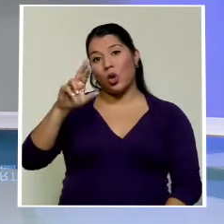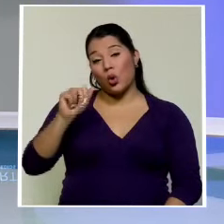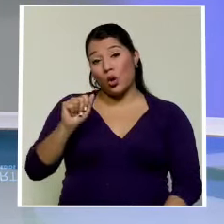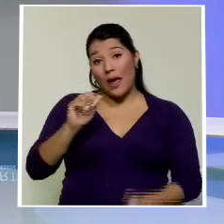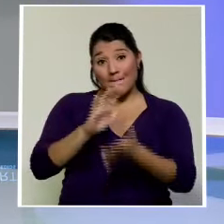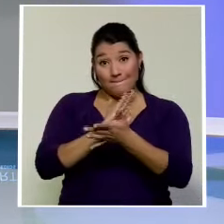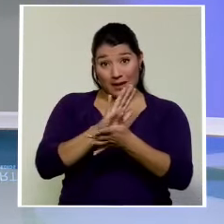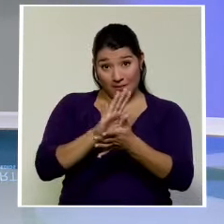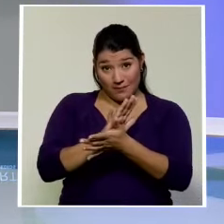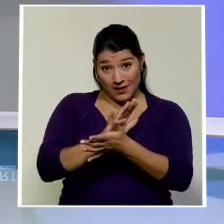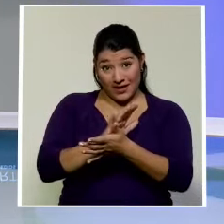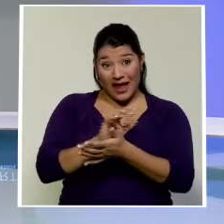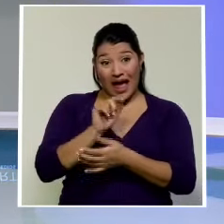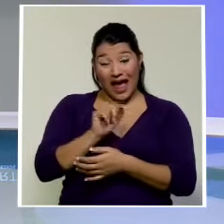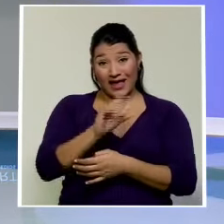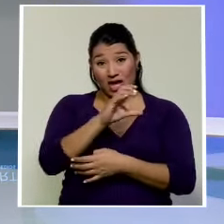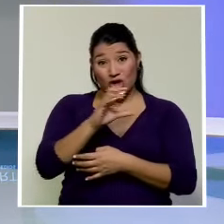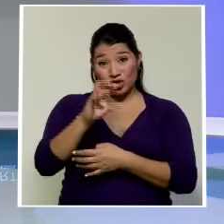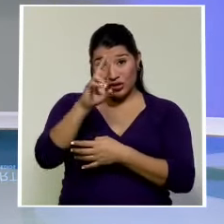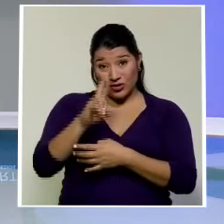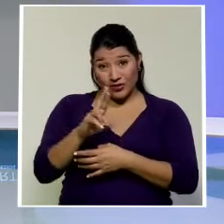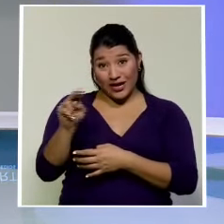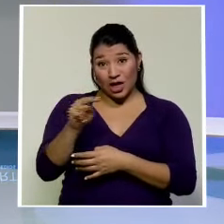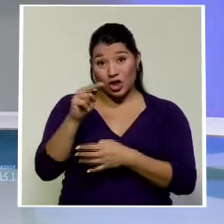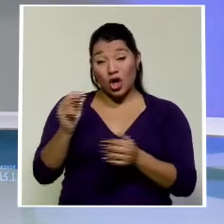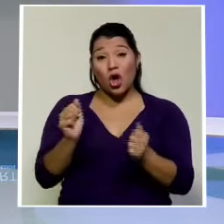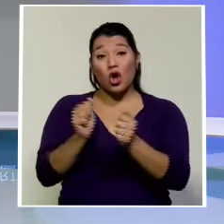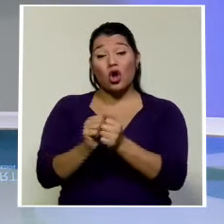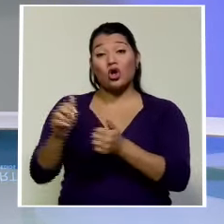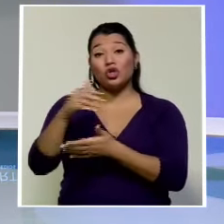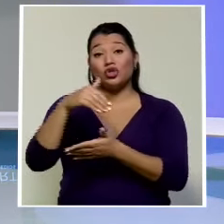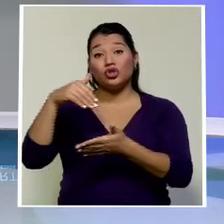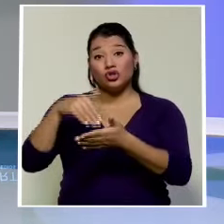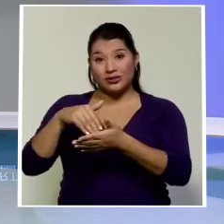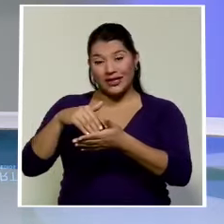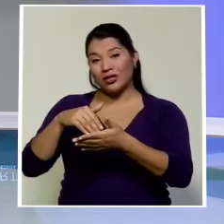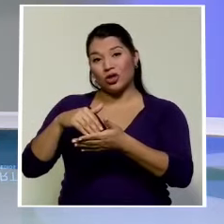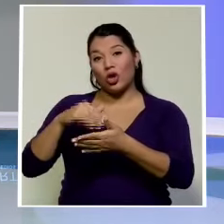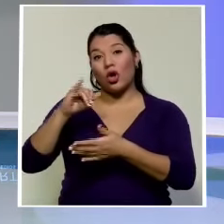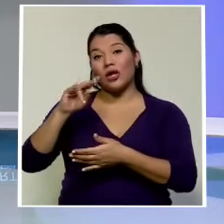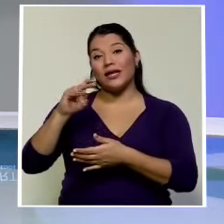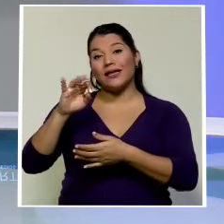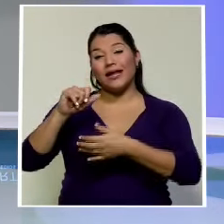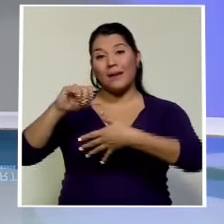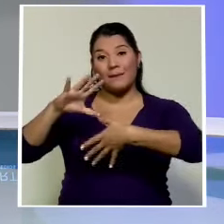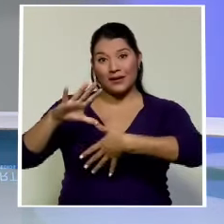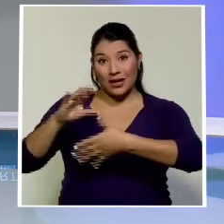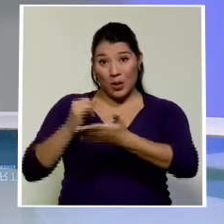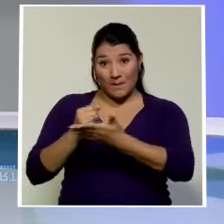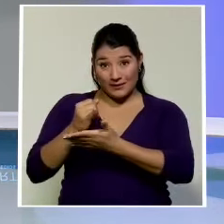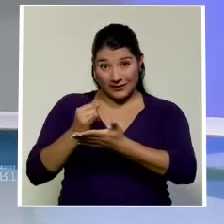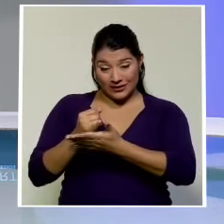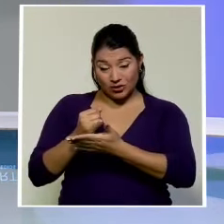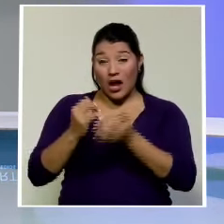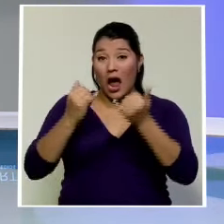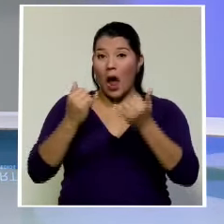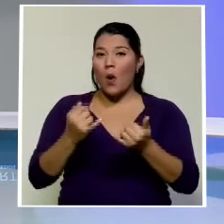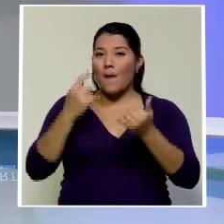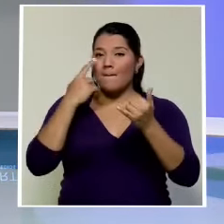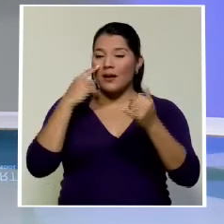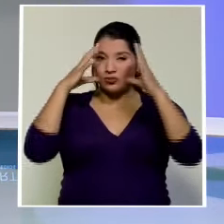Noticias formó parte junto al Centro Latinoamericano de Investigación Periodística CLIP. Veamos los